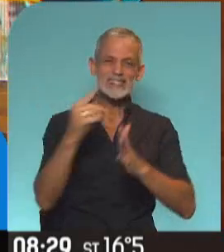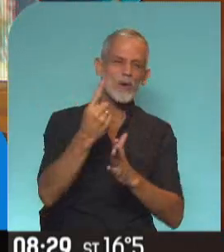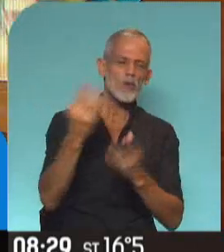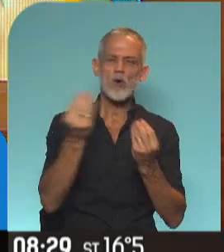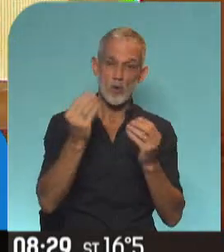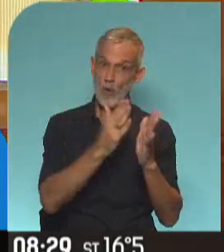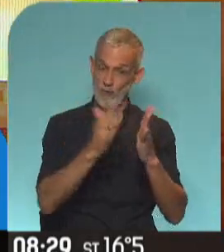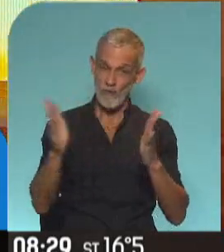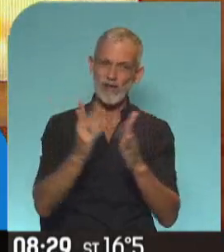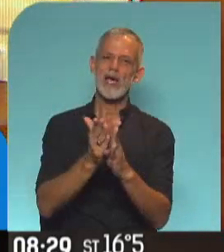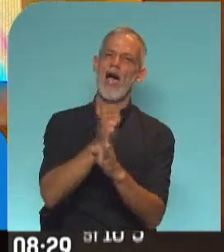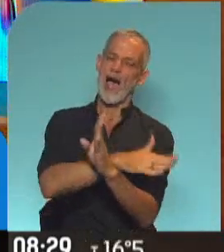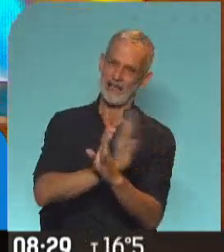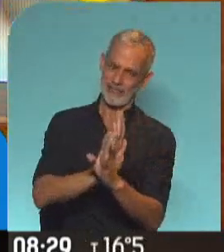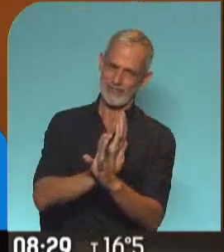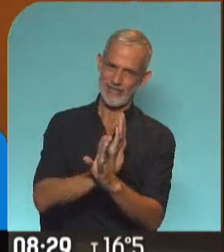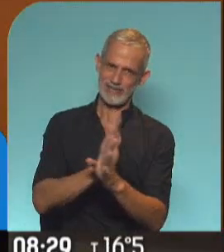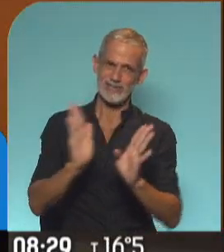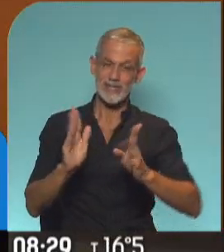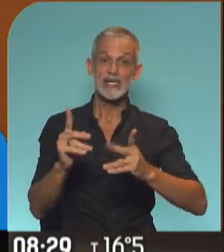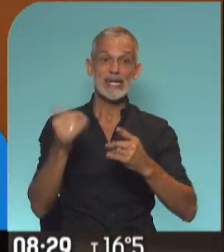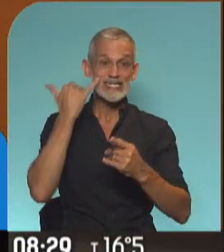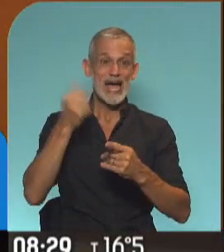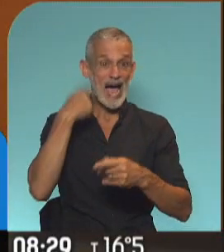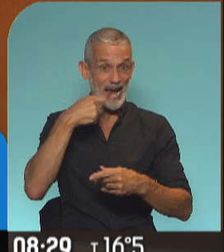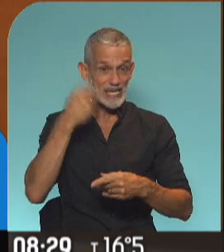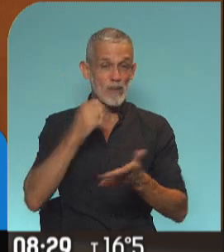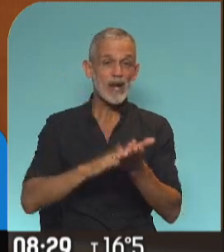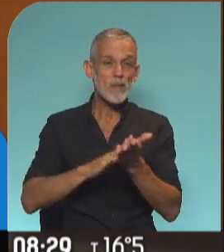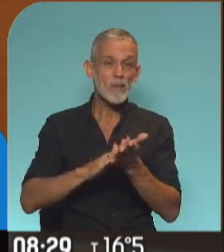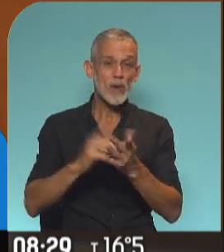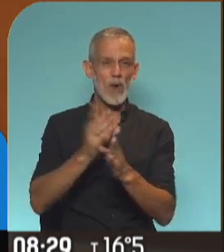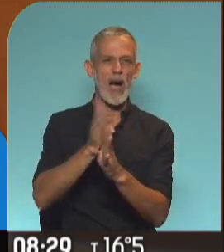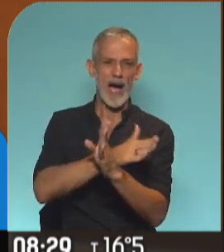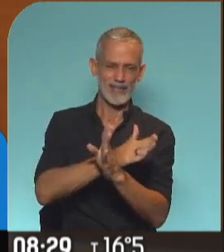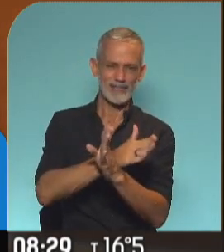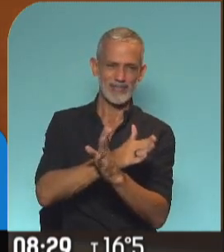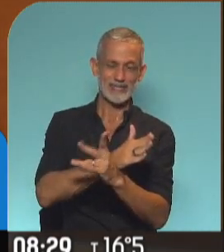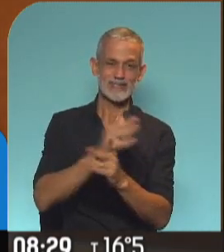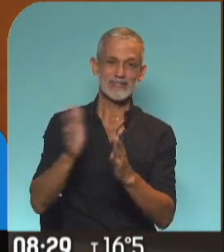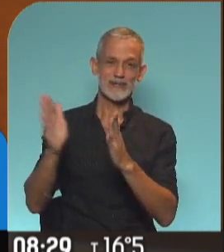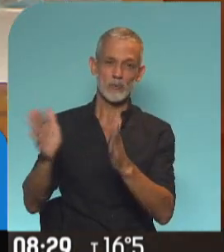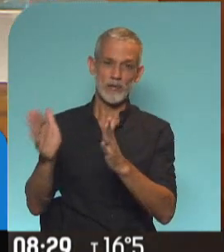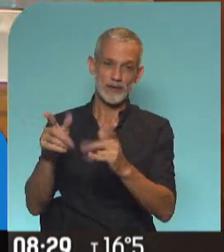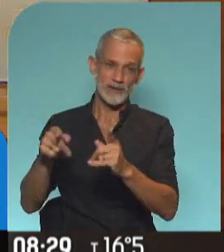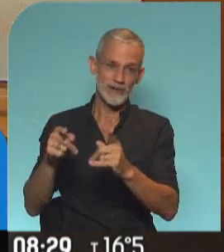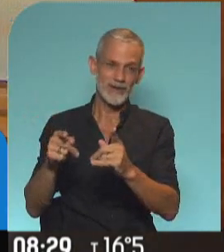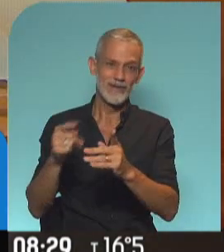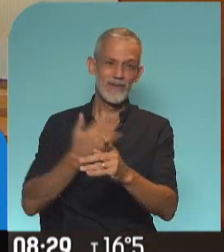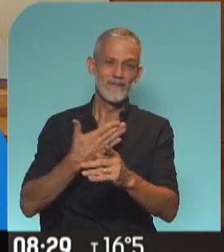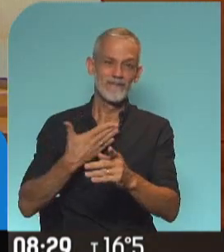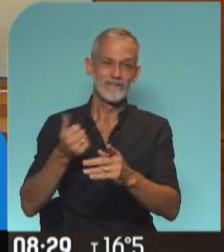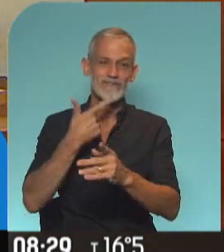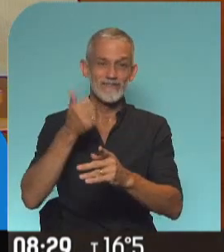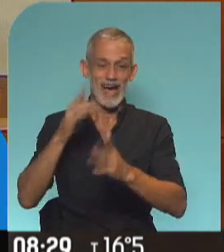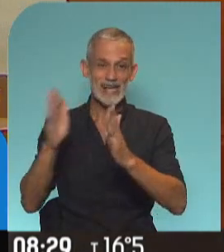estamos en fase preclínica que se llama llegar en modelos animales previo a la fase 1 previo la fase 1 si no todas las vacunas pasaron